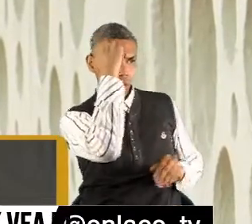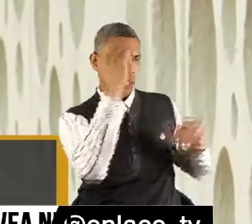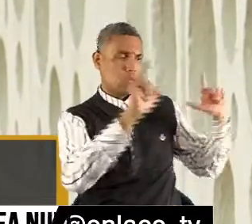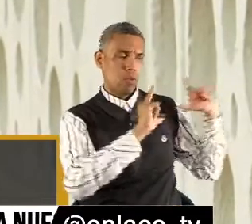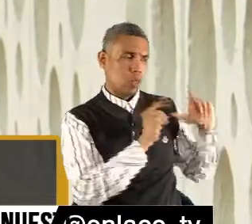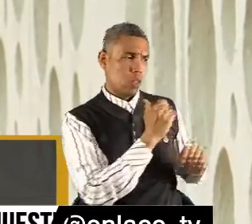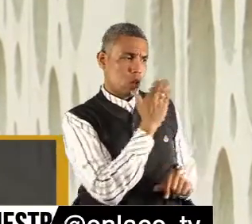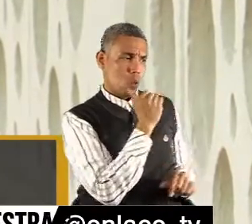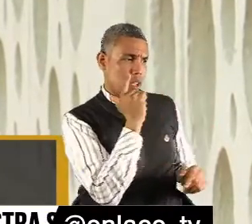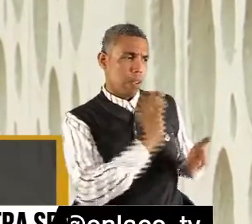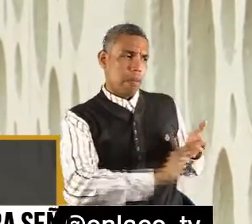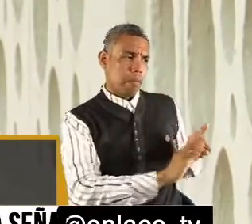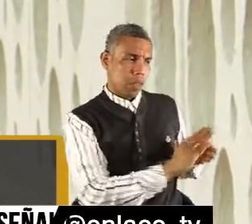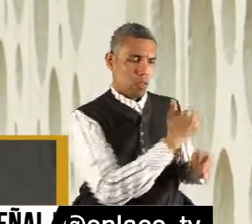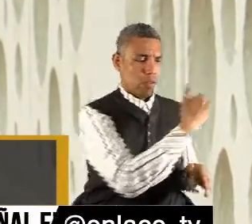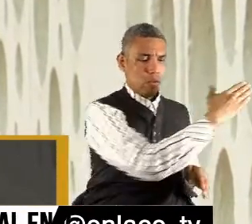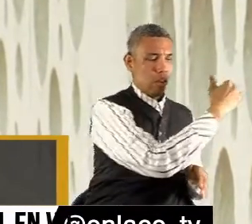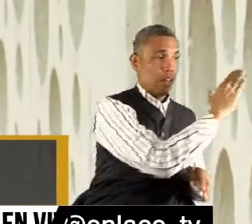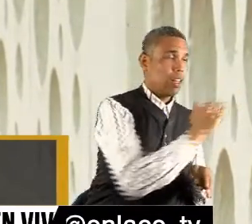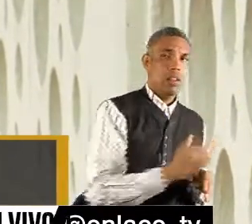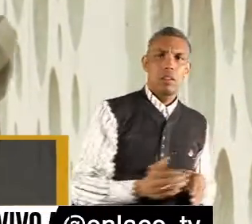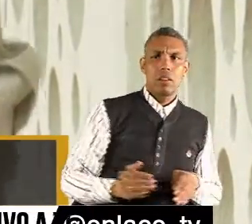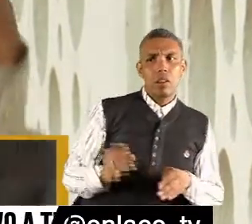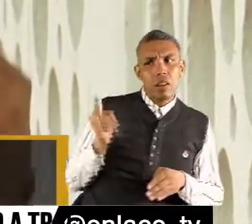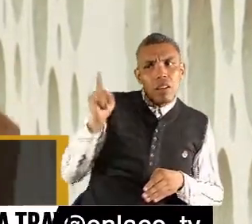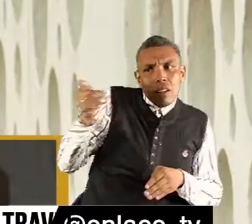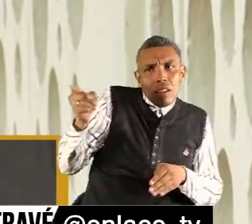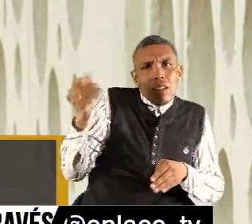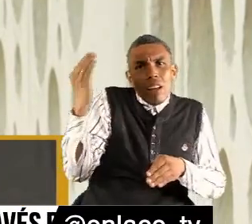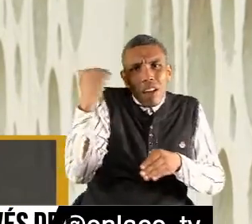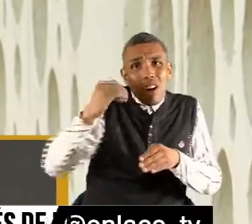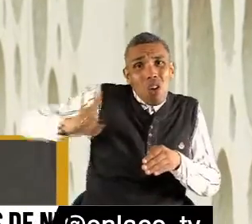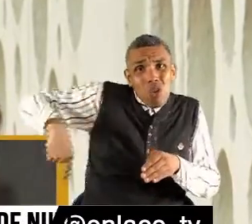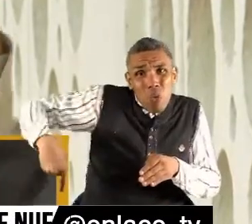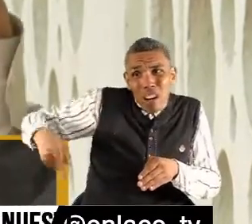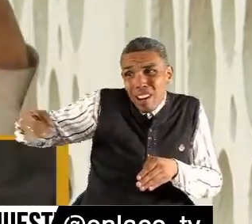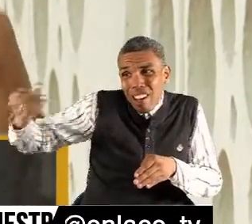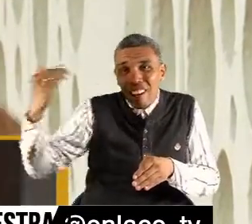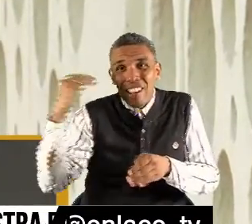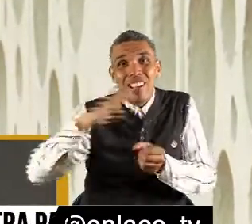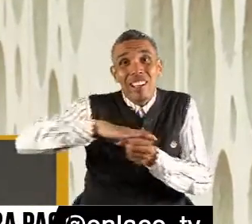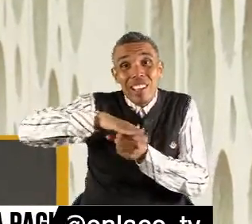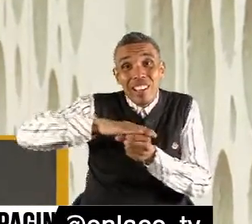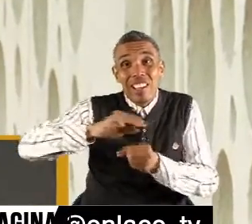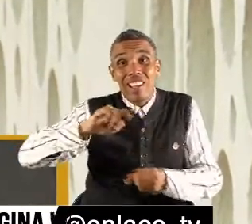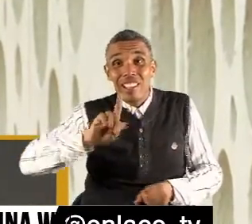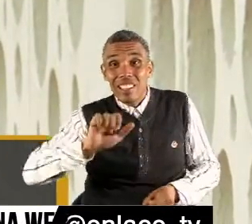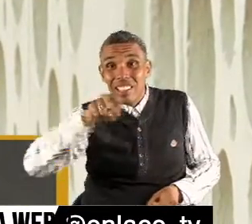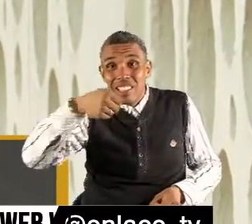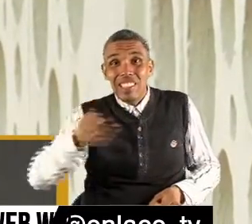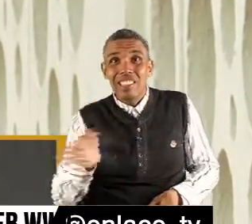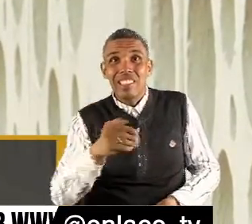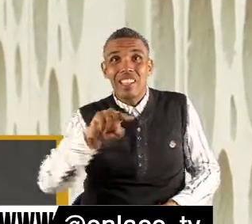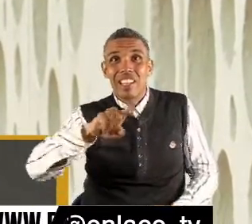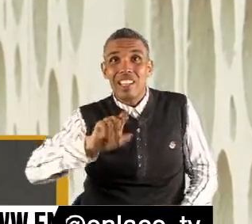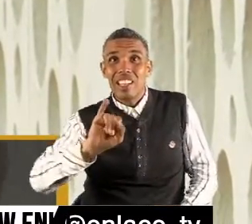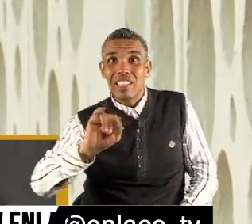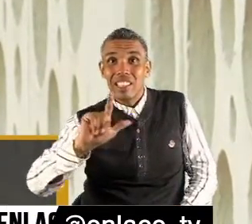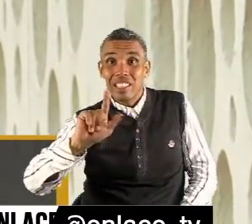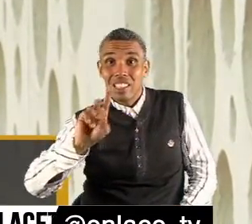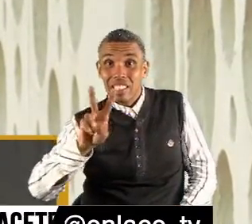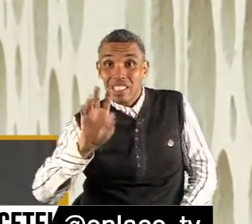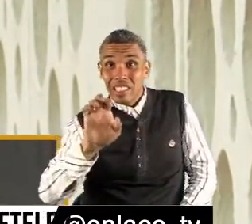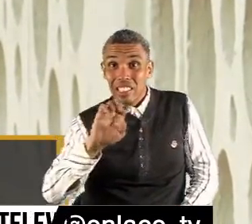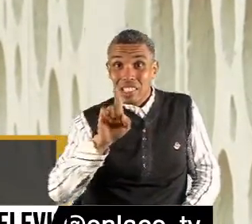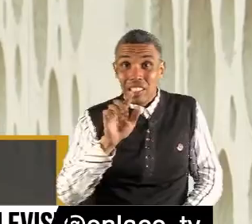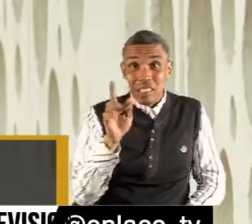se me dan ganas de llorar. Porque tanto que yo trabajé por el barrio San Silvestre, por esta escuela de corazón, sin un